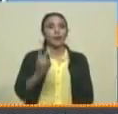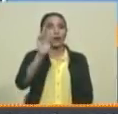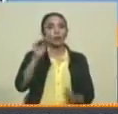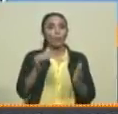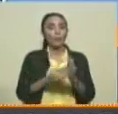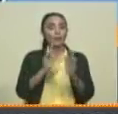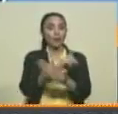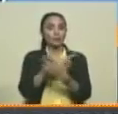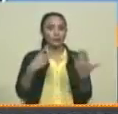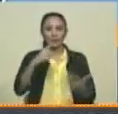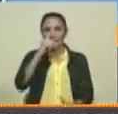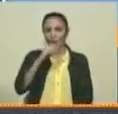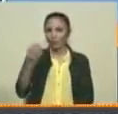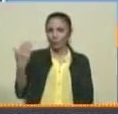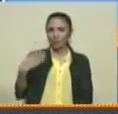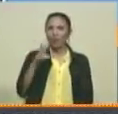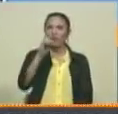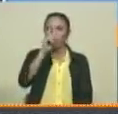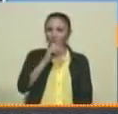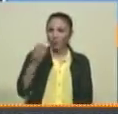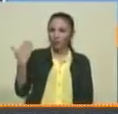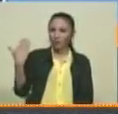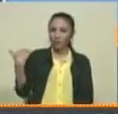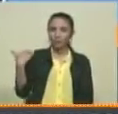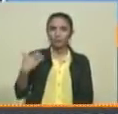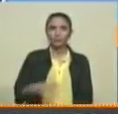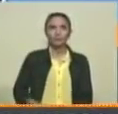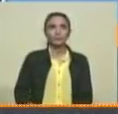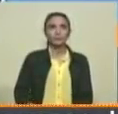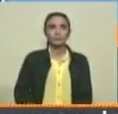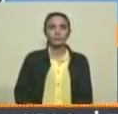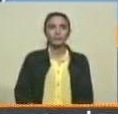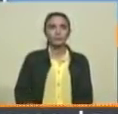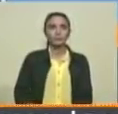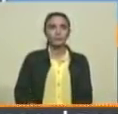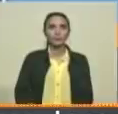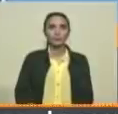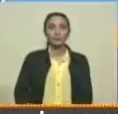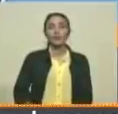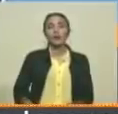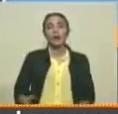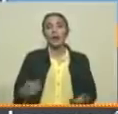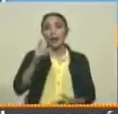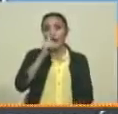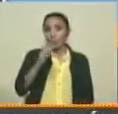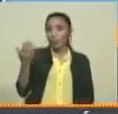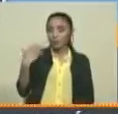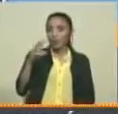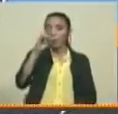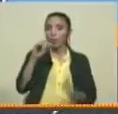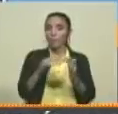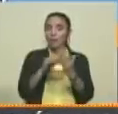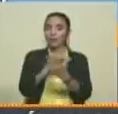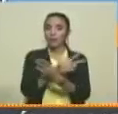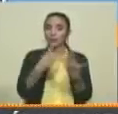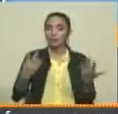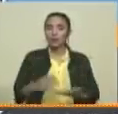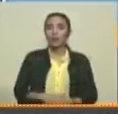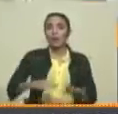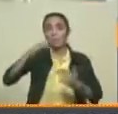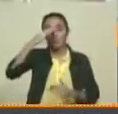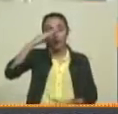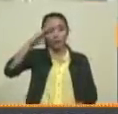2016. En el 2017 fue en Cancún,